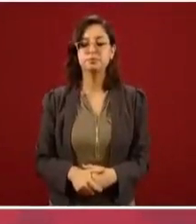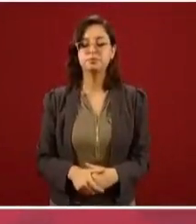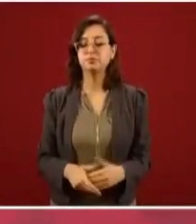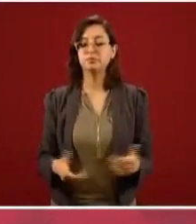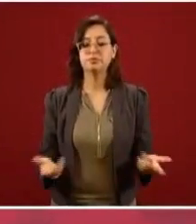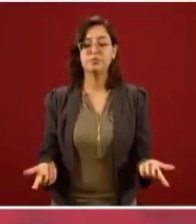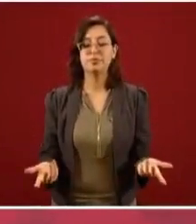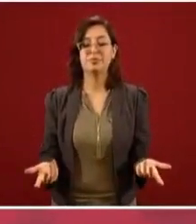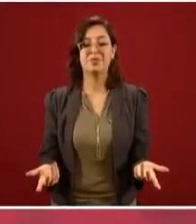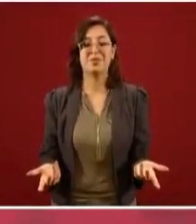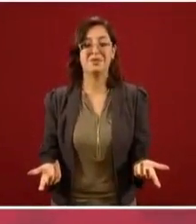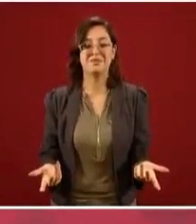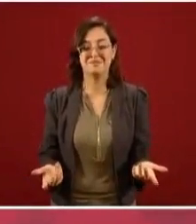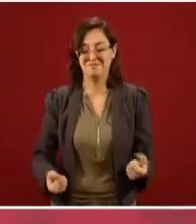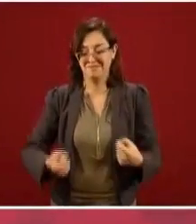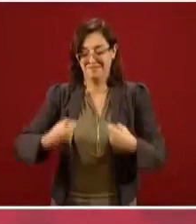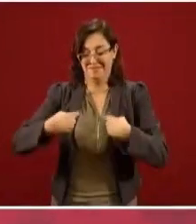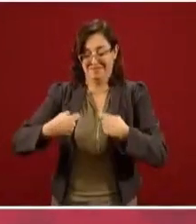Nosotros venimos de un movimiento